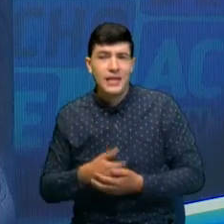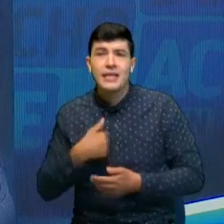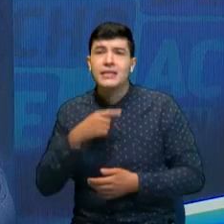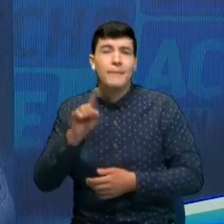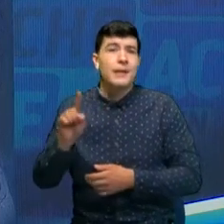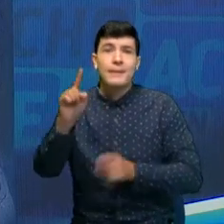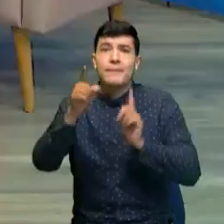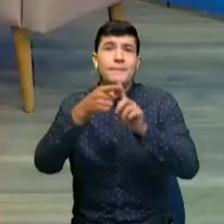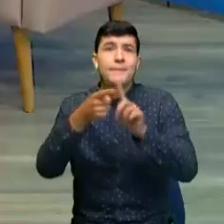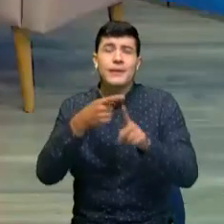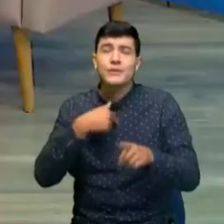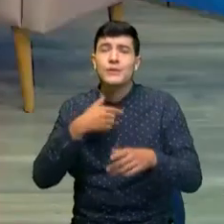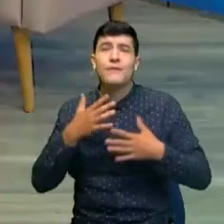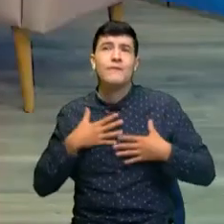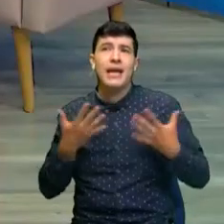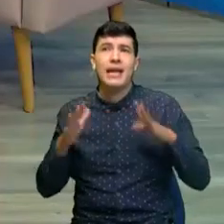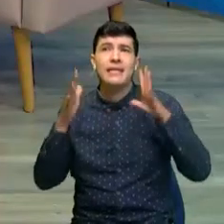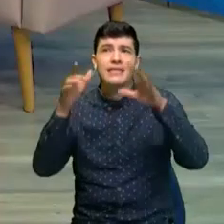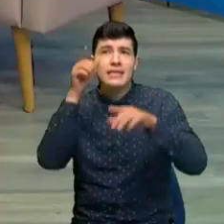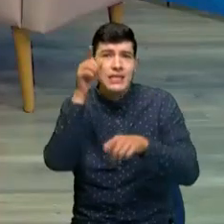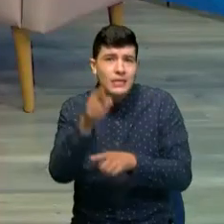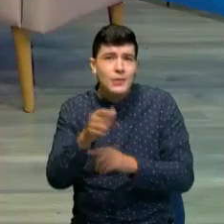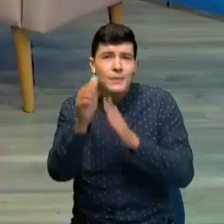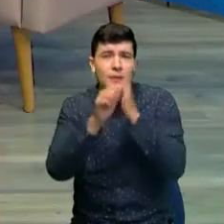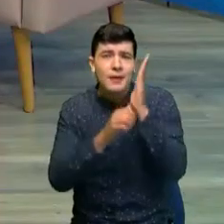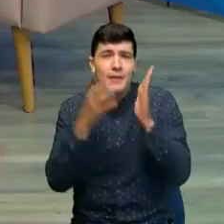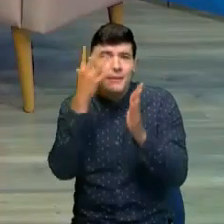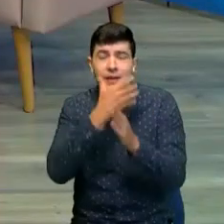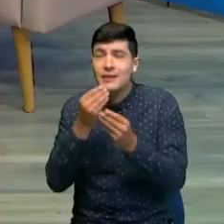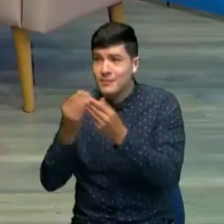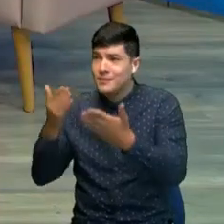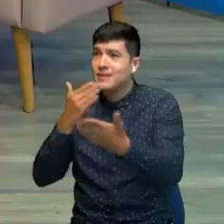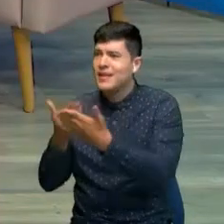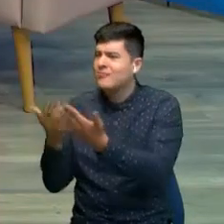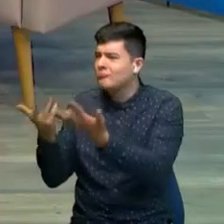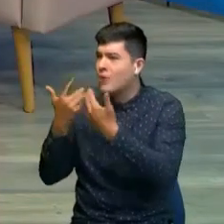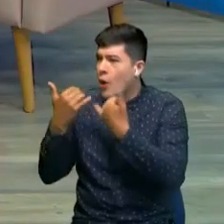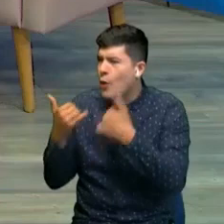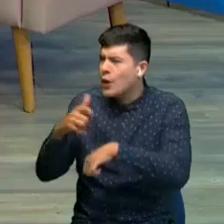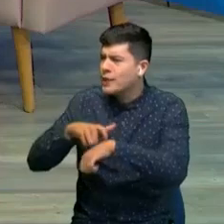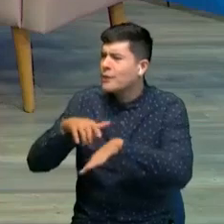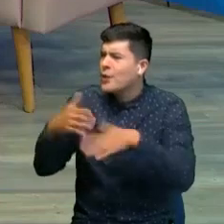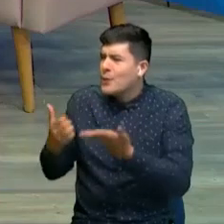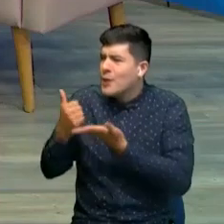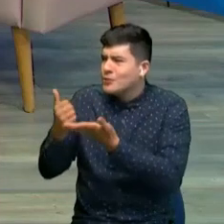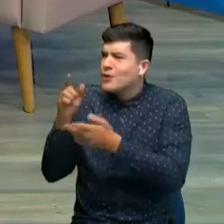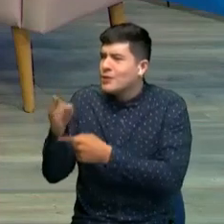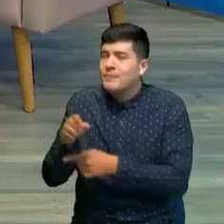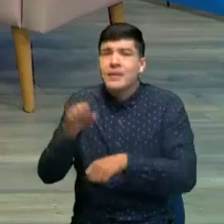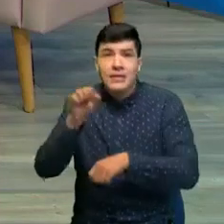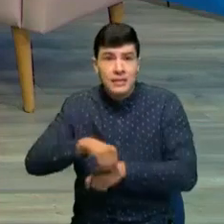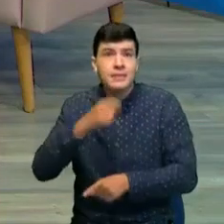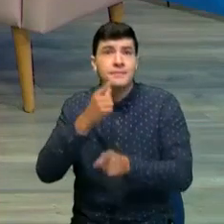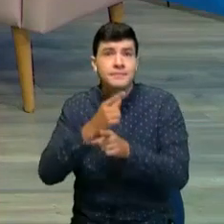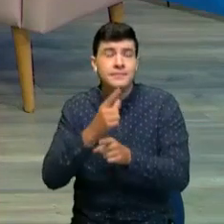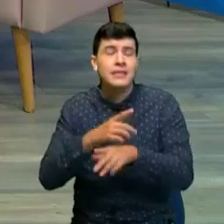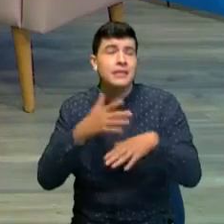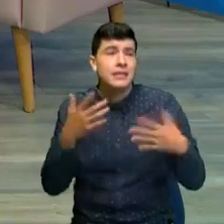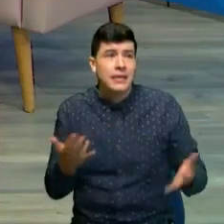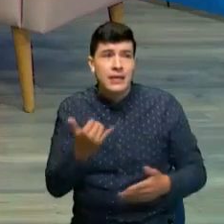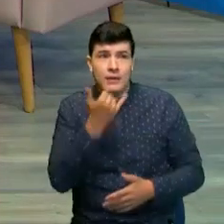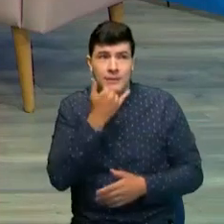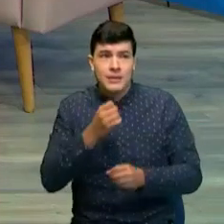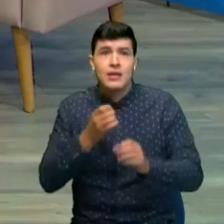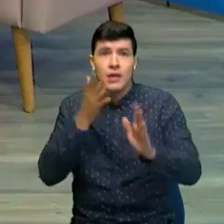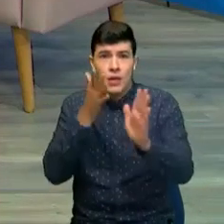que todo, felicitarlos por ese programa tan maravilloso. Muchas gracias, Nancy. Cuéntenos, en esta tarde, ¿cómo le podemos ayudar? Sí, señor. Lo que pasa es que le